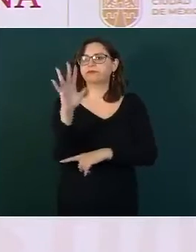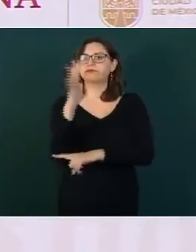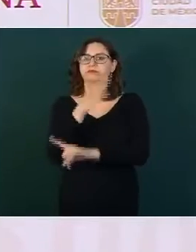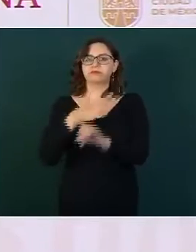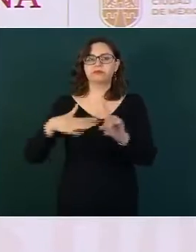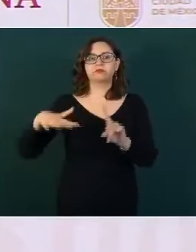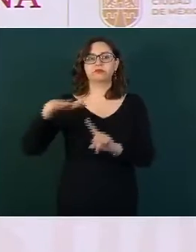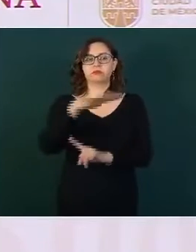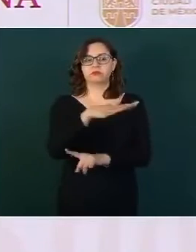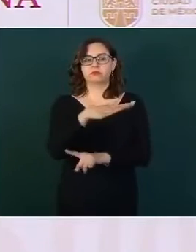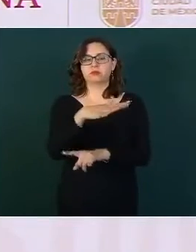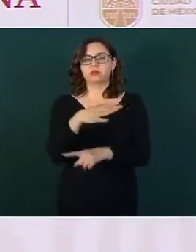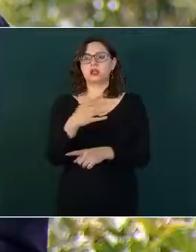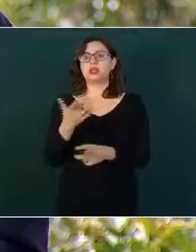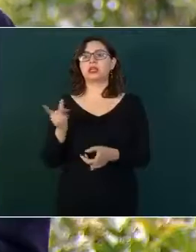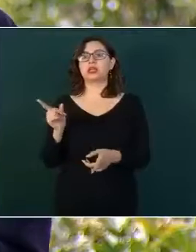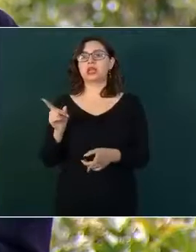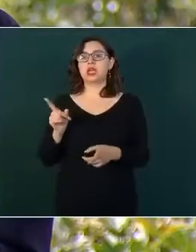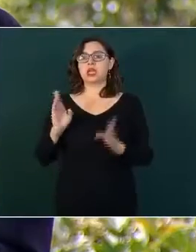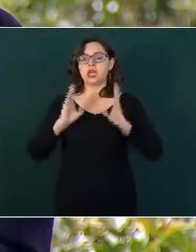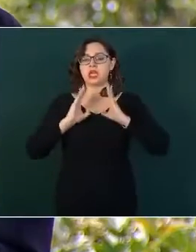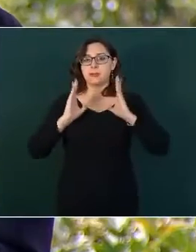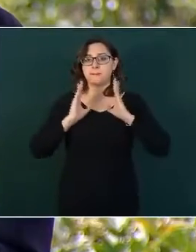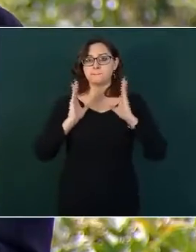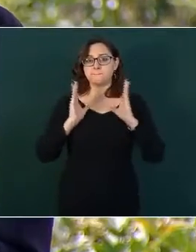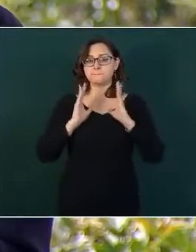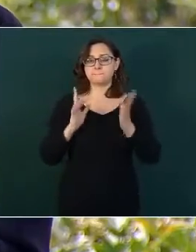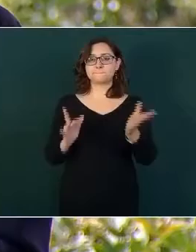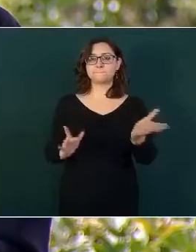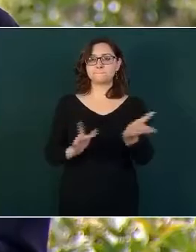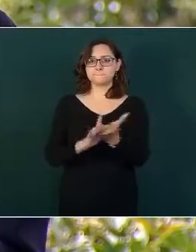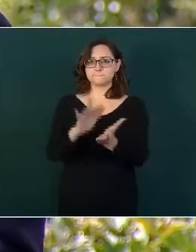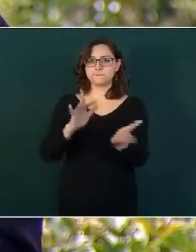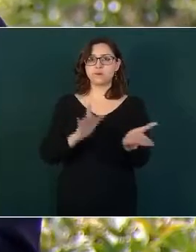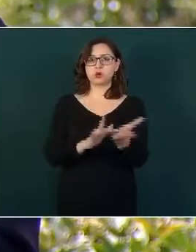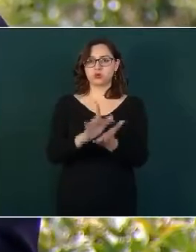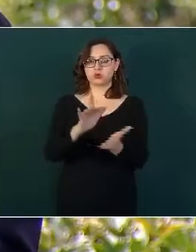Con el apoyo de las Fuerzas Armadas